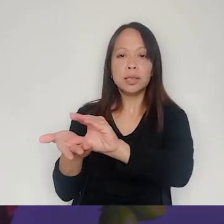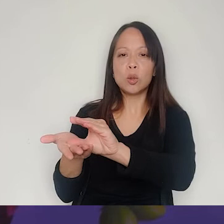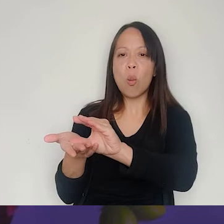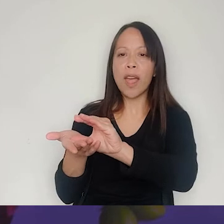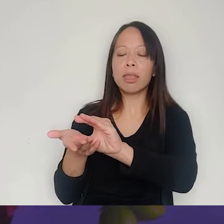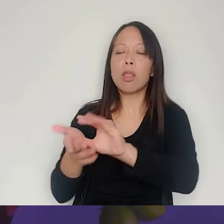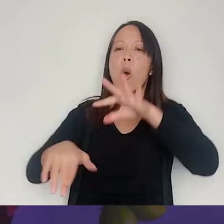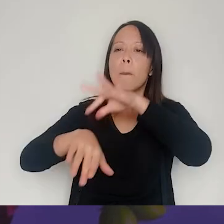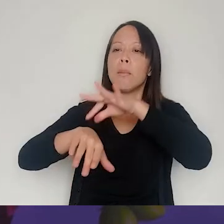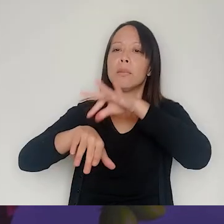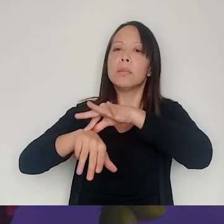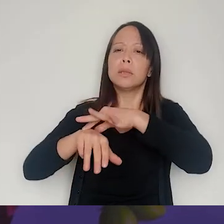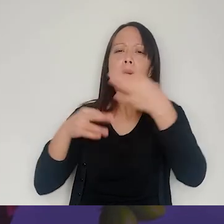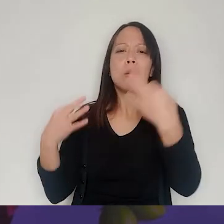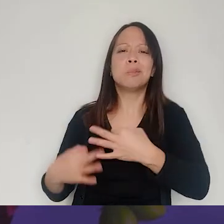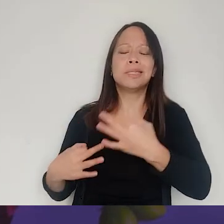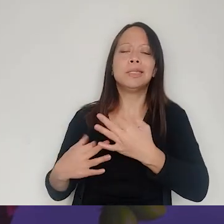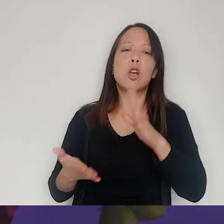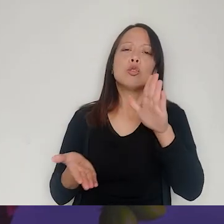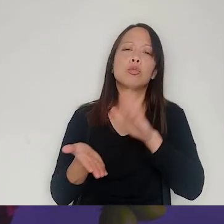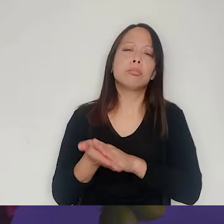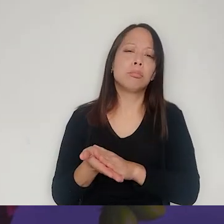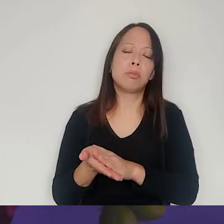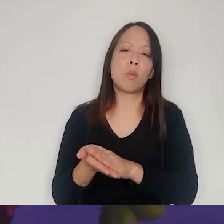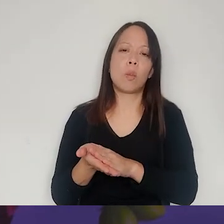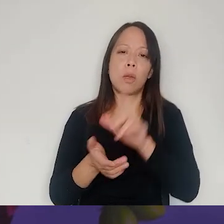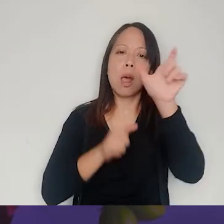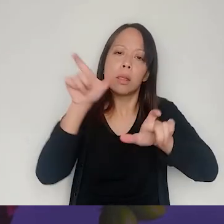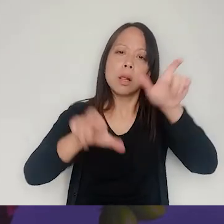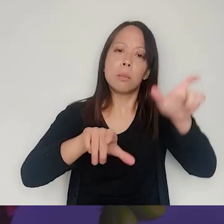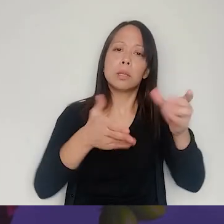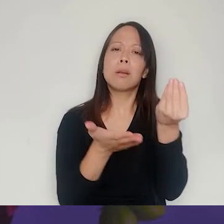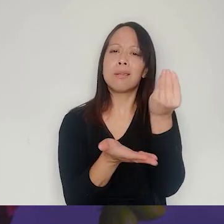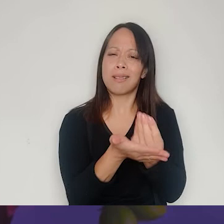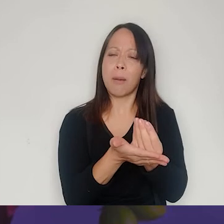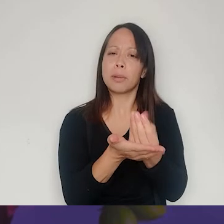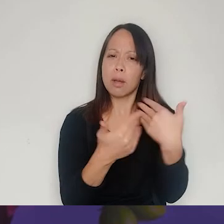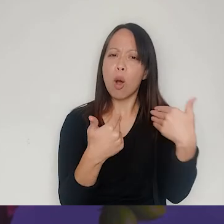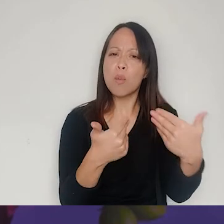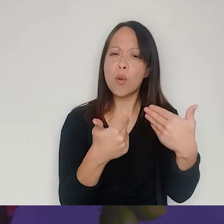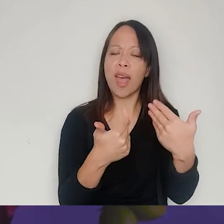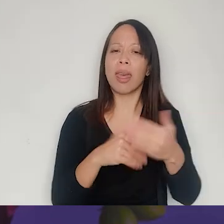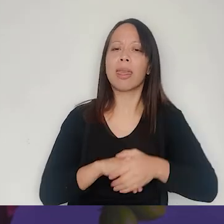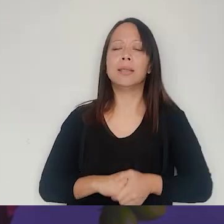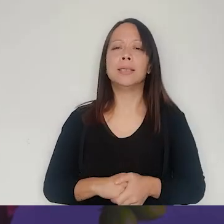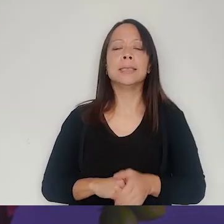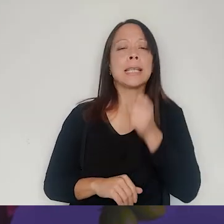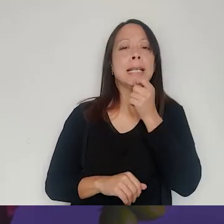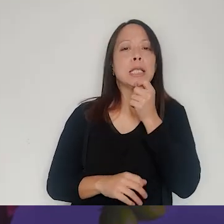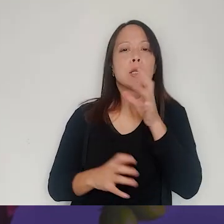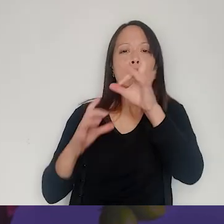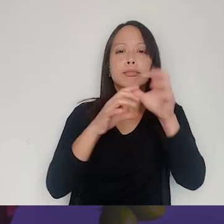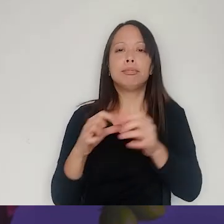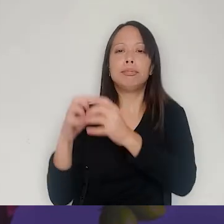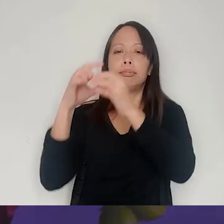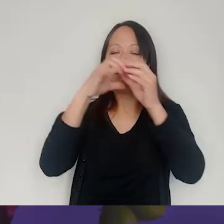incorporaba una parte de las enfermedades raras, pero sobre todo también lo que queremos es que estén los pacientes representados, ¿vale? Que cuando se debata